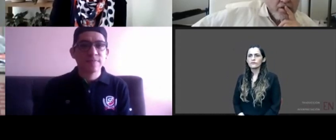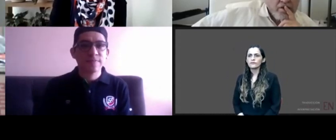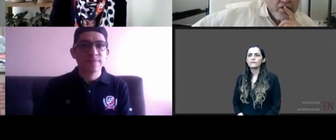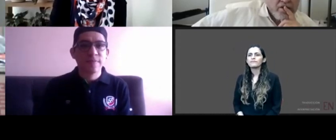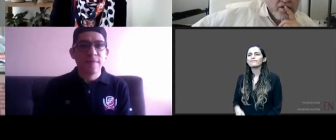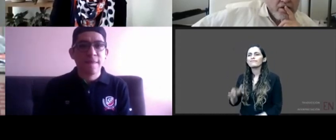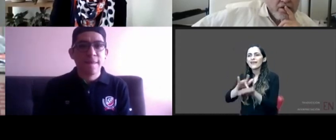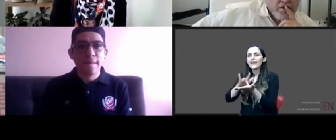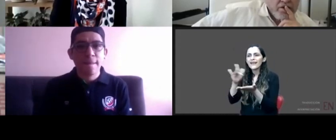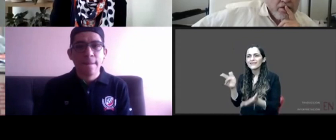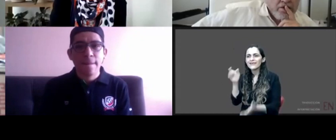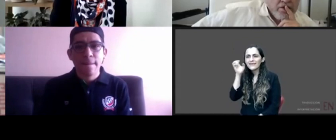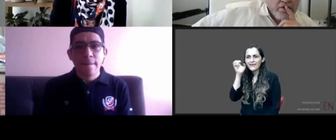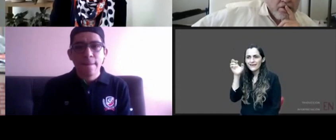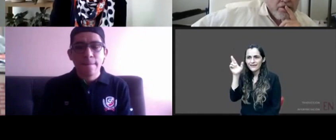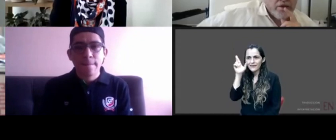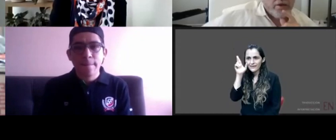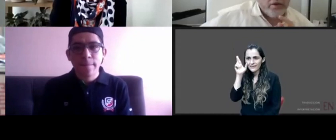Gracias. Gracias, Eric.